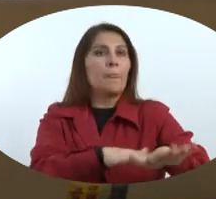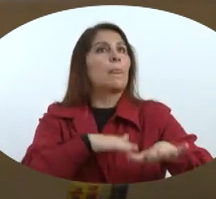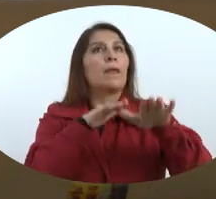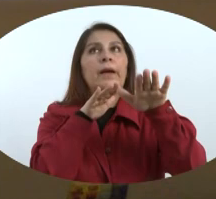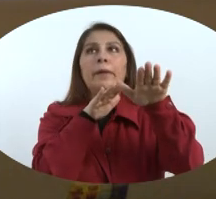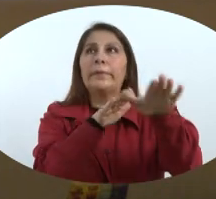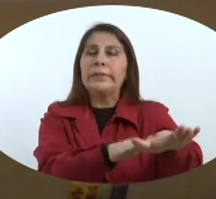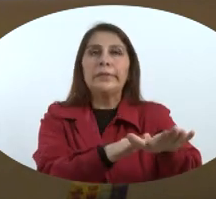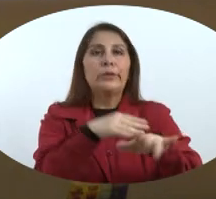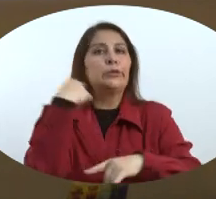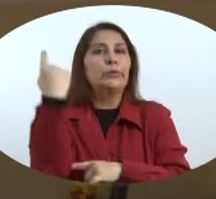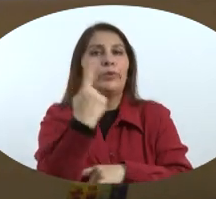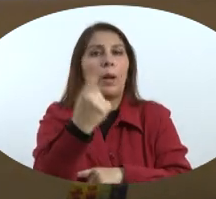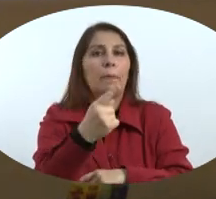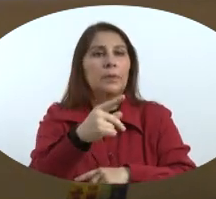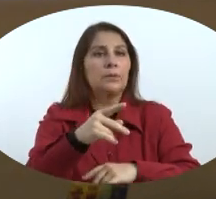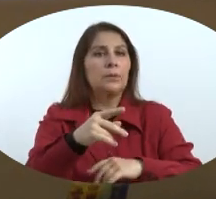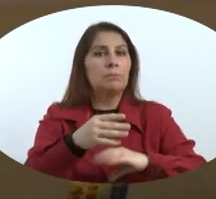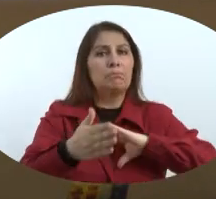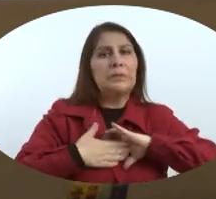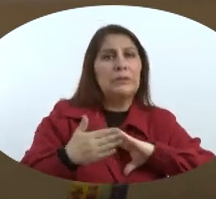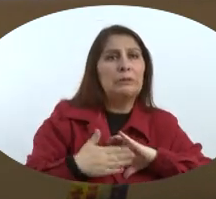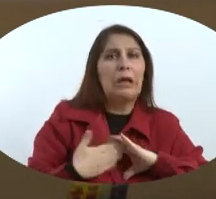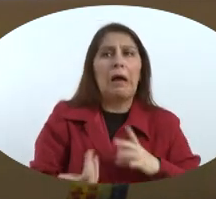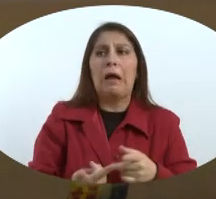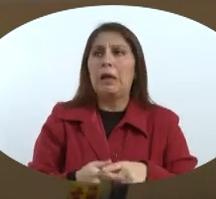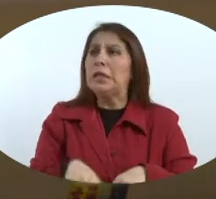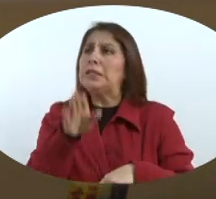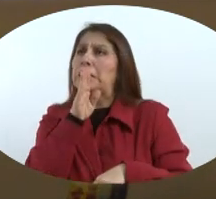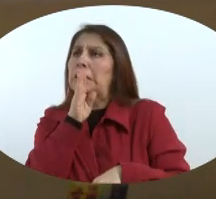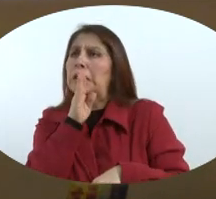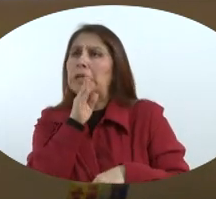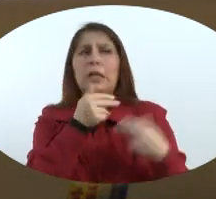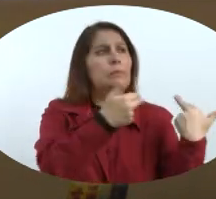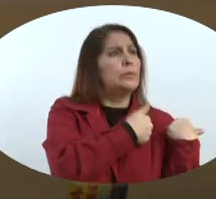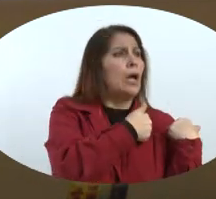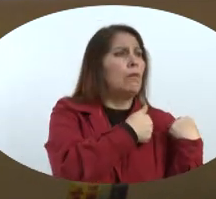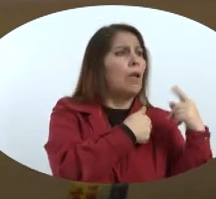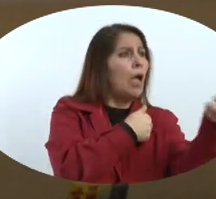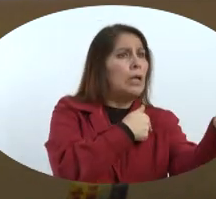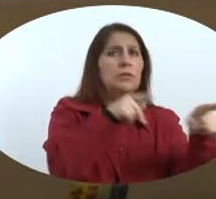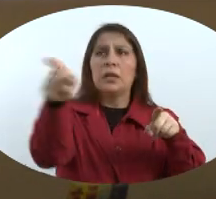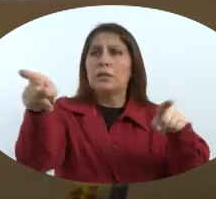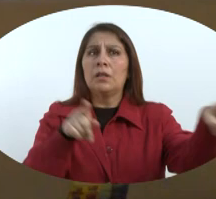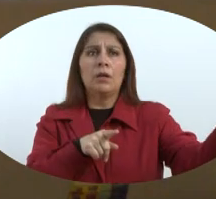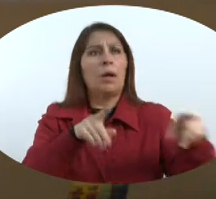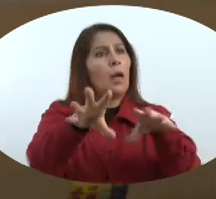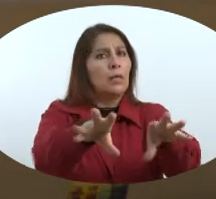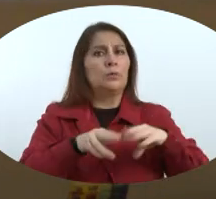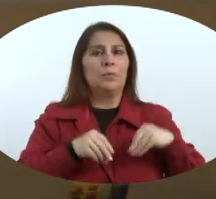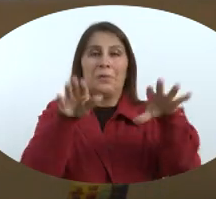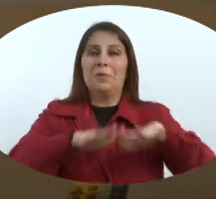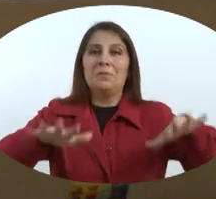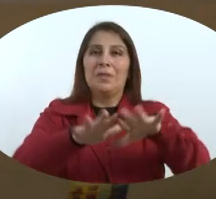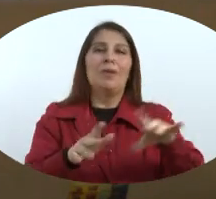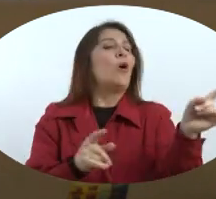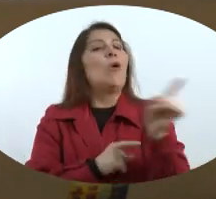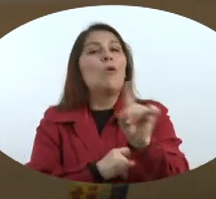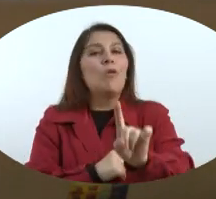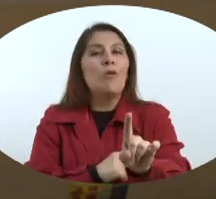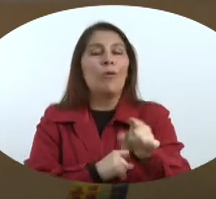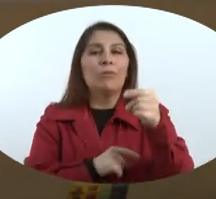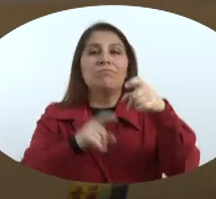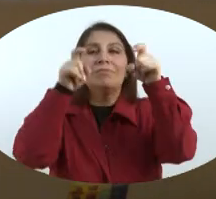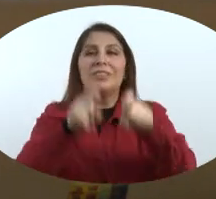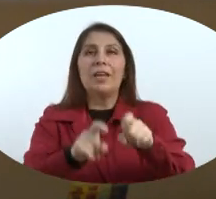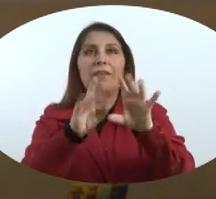un aspecto muy personal y estado de la persona que se encarga de la responsabilidad de asumir estos espacios sino que